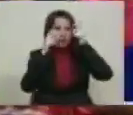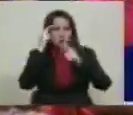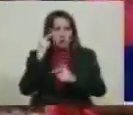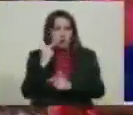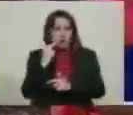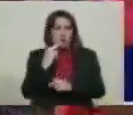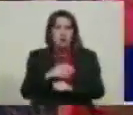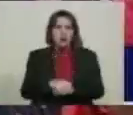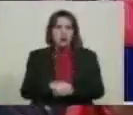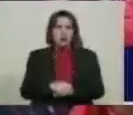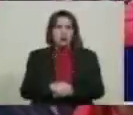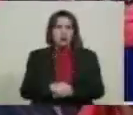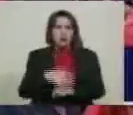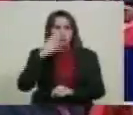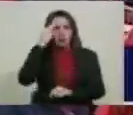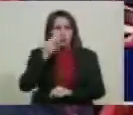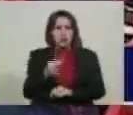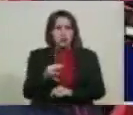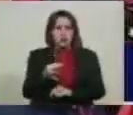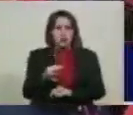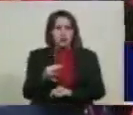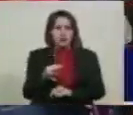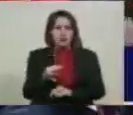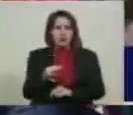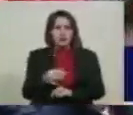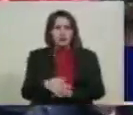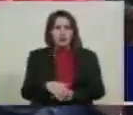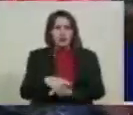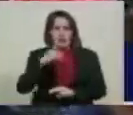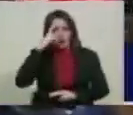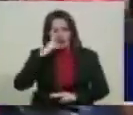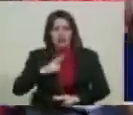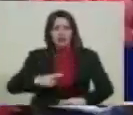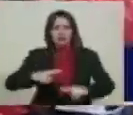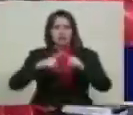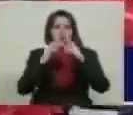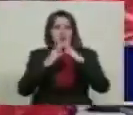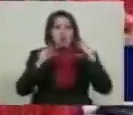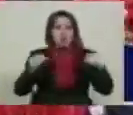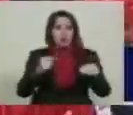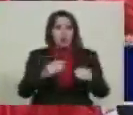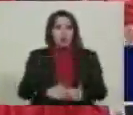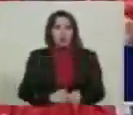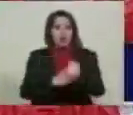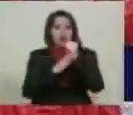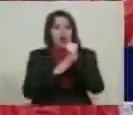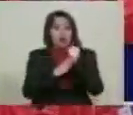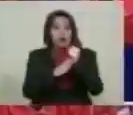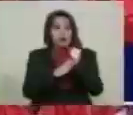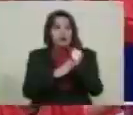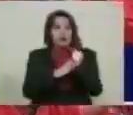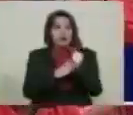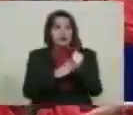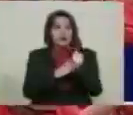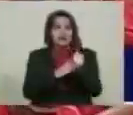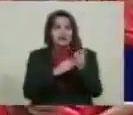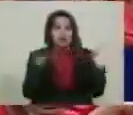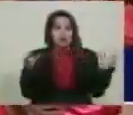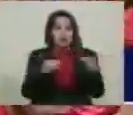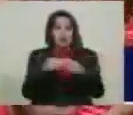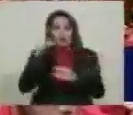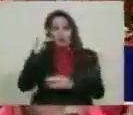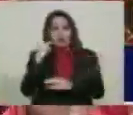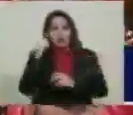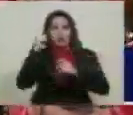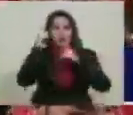Así que desde aquí yo creo que hay que hacerle un reconocimiento a todo el liderazgo de las unidades de batalla Bolívar Chávez